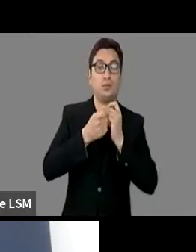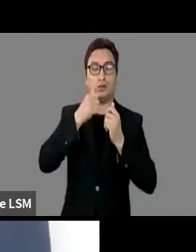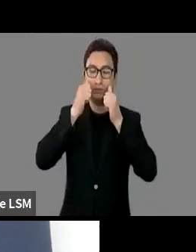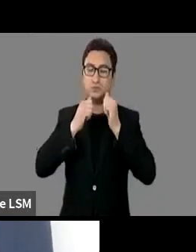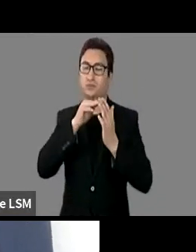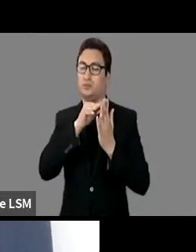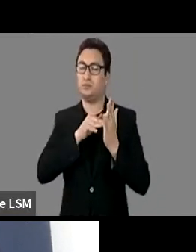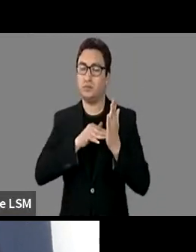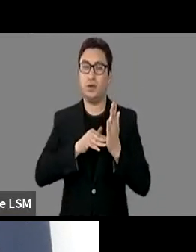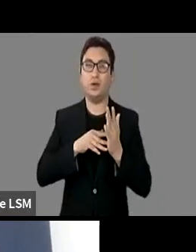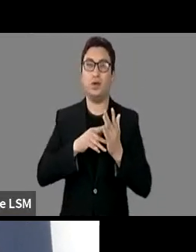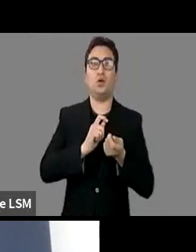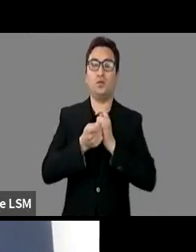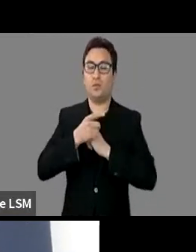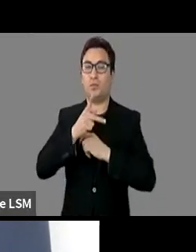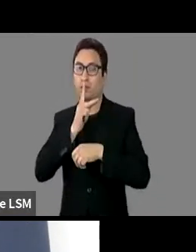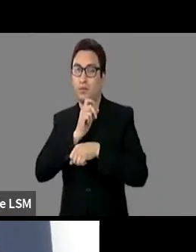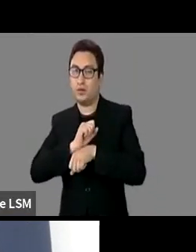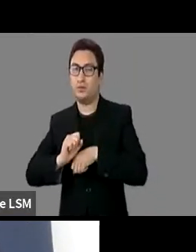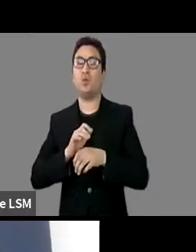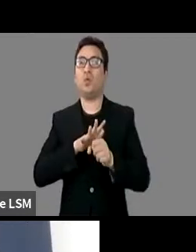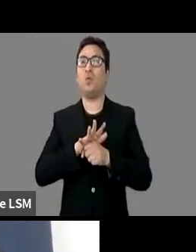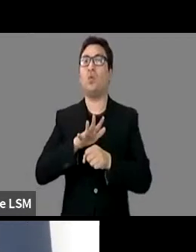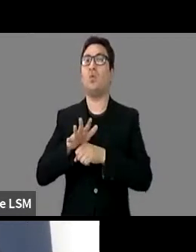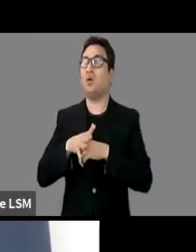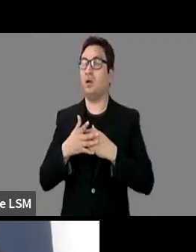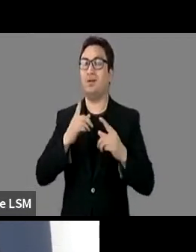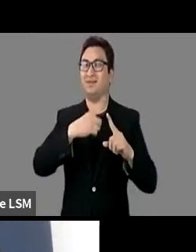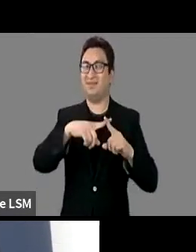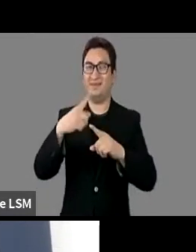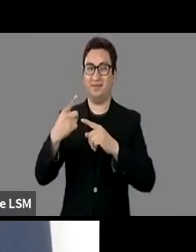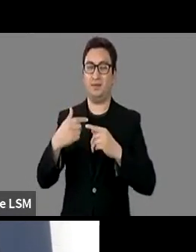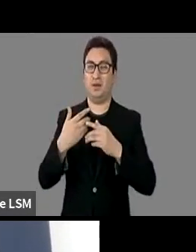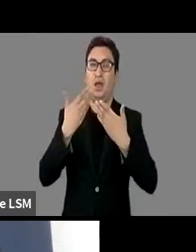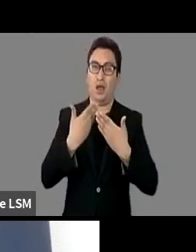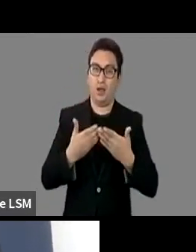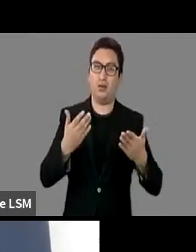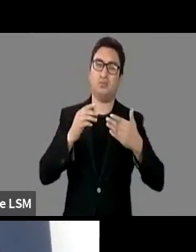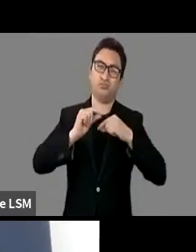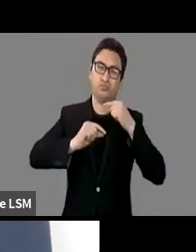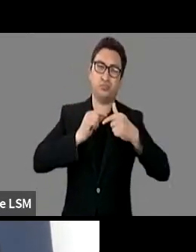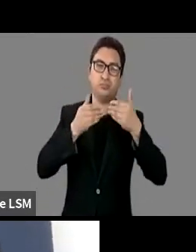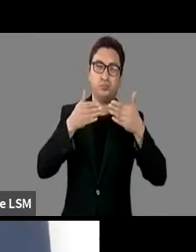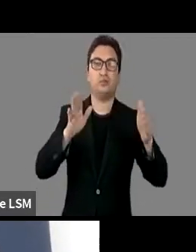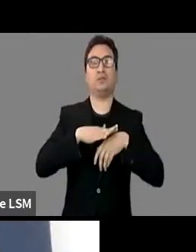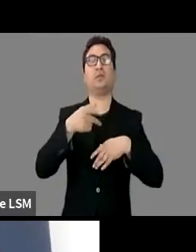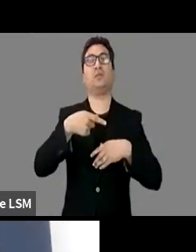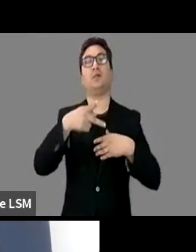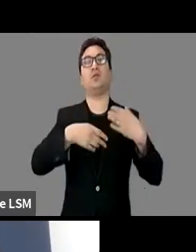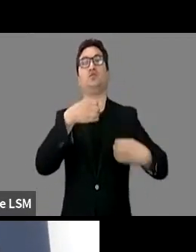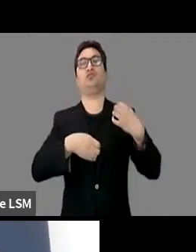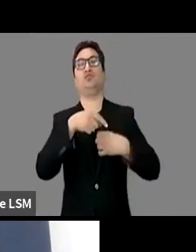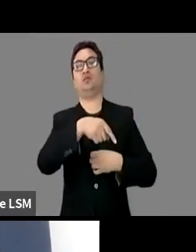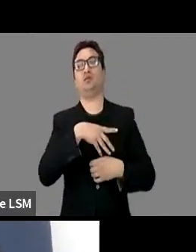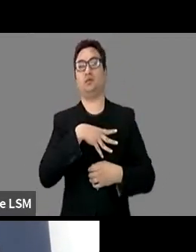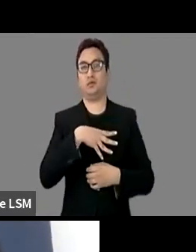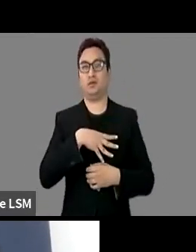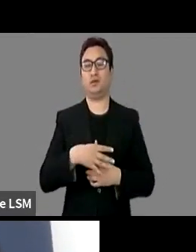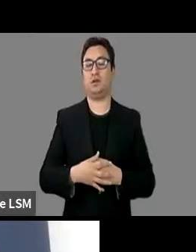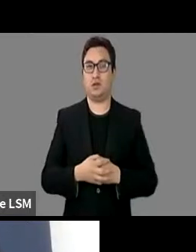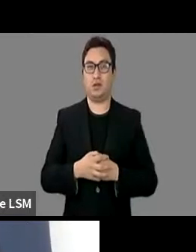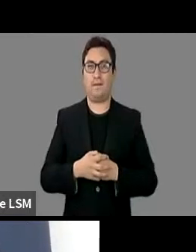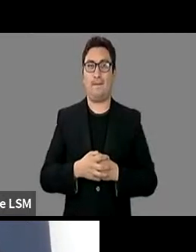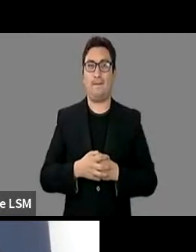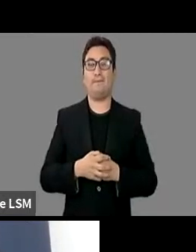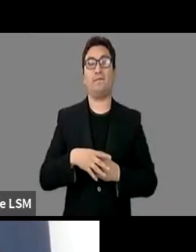lenguaje sencillo. Digo, cada vez vemos un poco más de apertura a esto, ¿no? La Corte ya tiene tesis